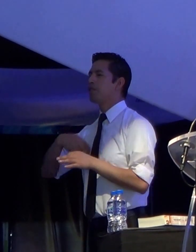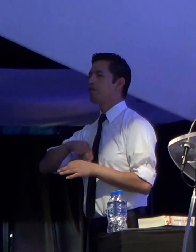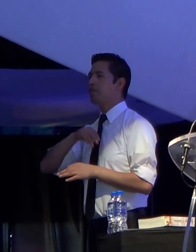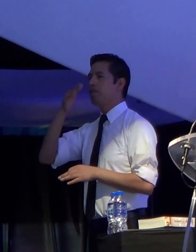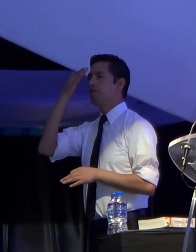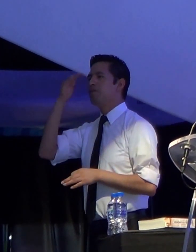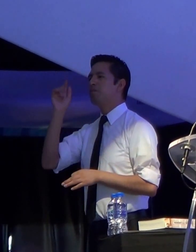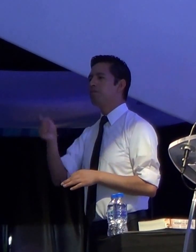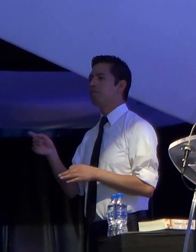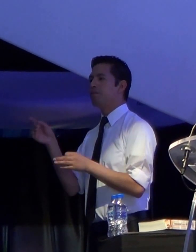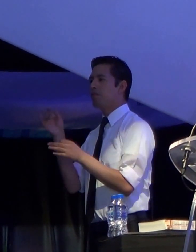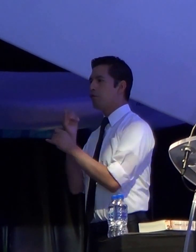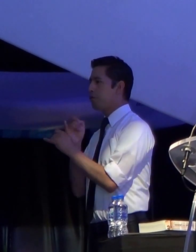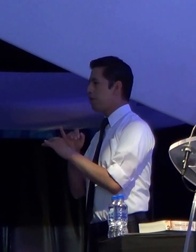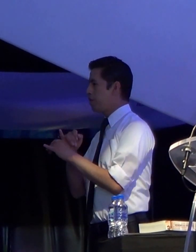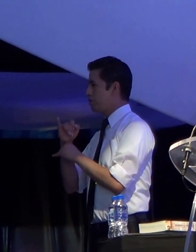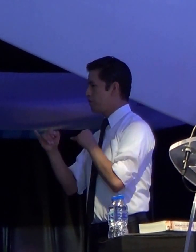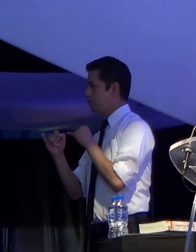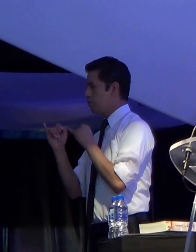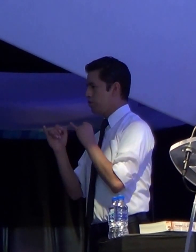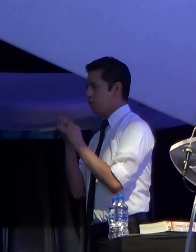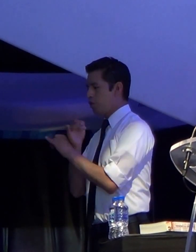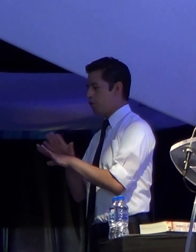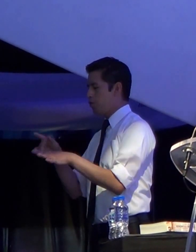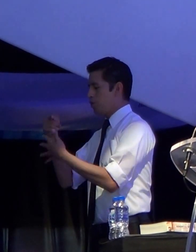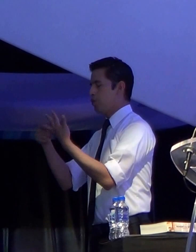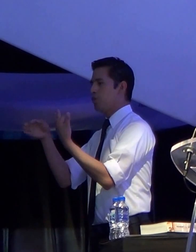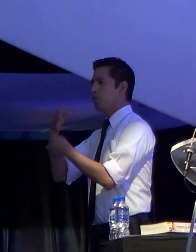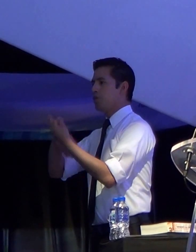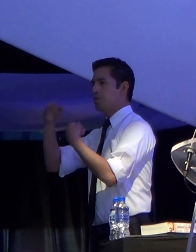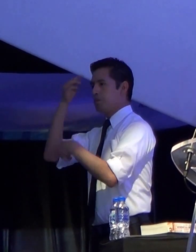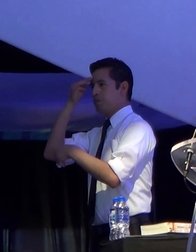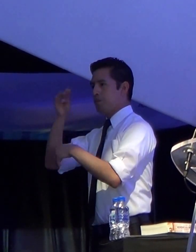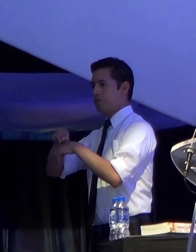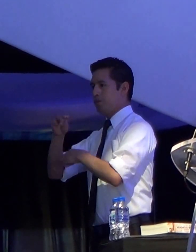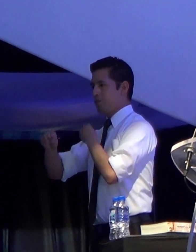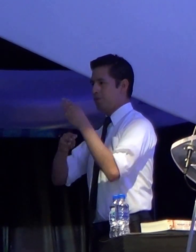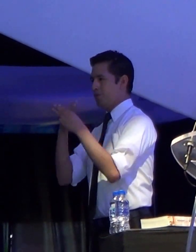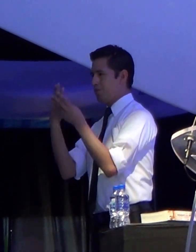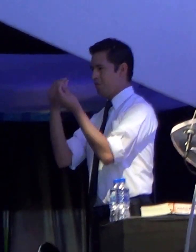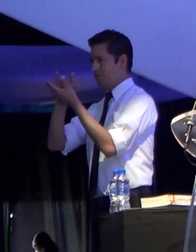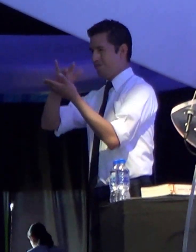cualquier documento, también nuestro, puede formar parte de una memoria del mundo. Muchas gracias.